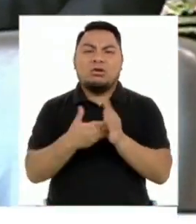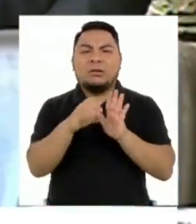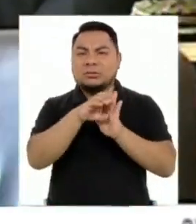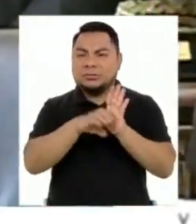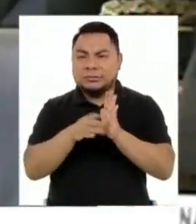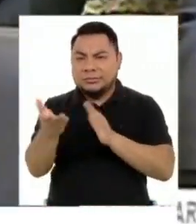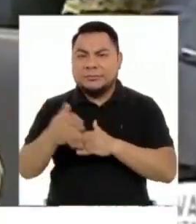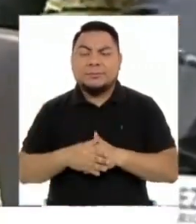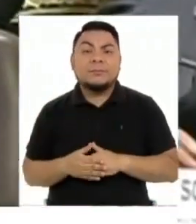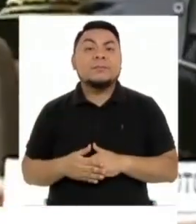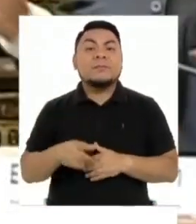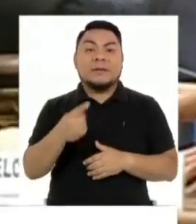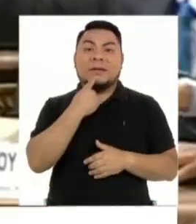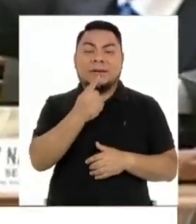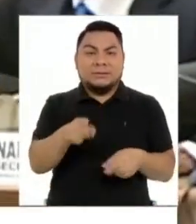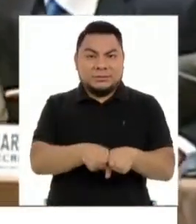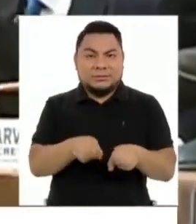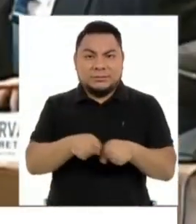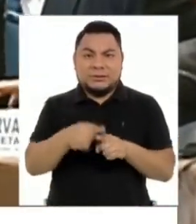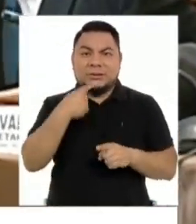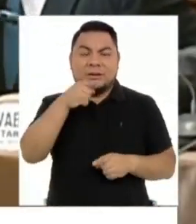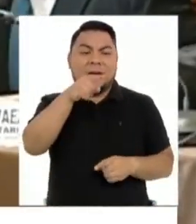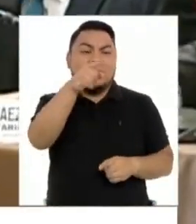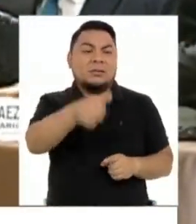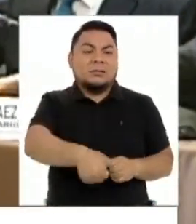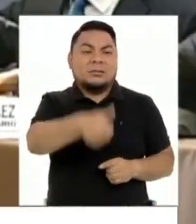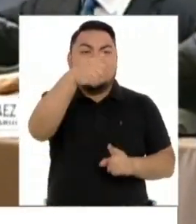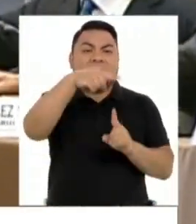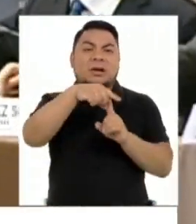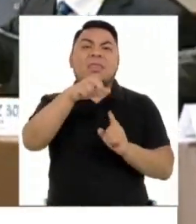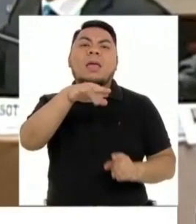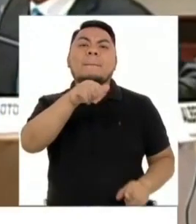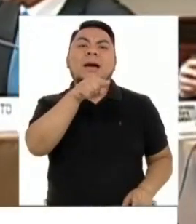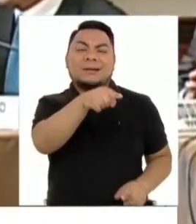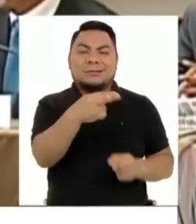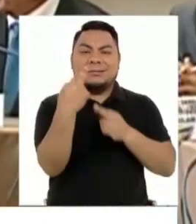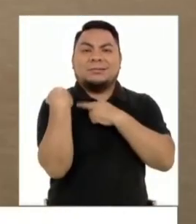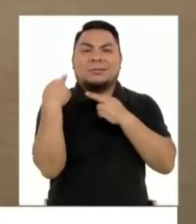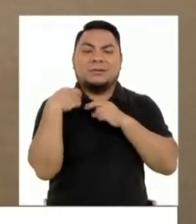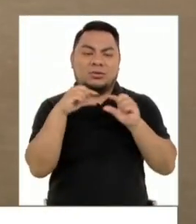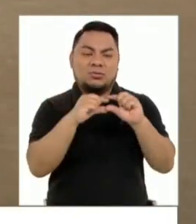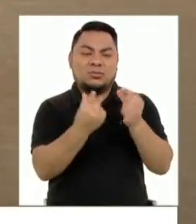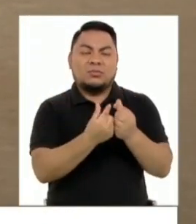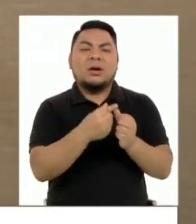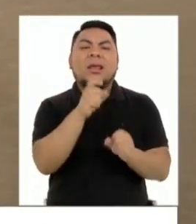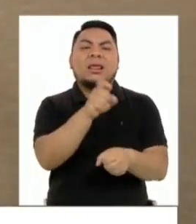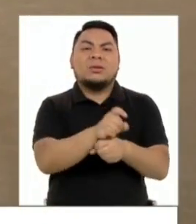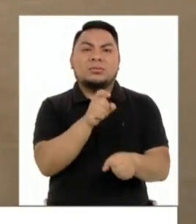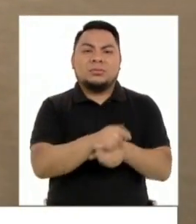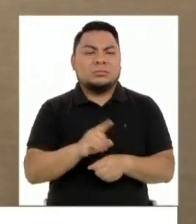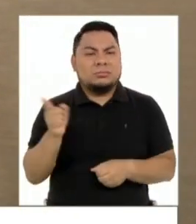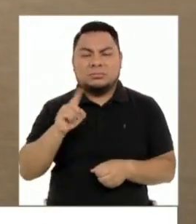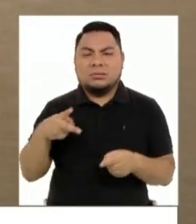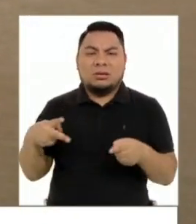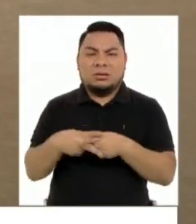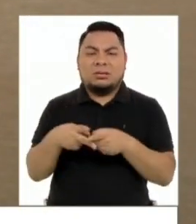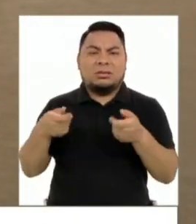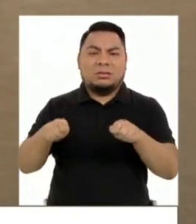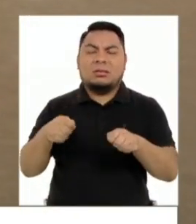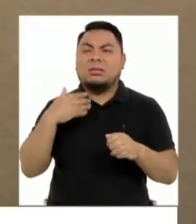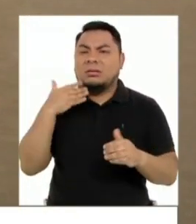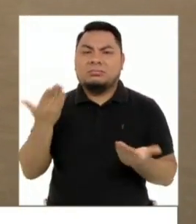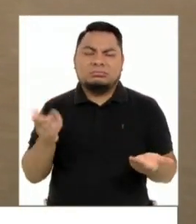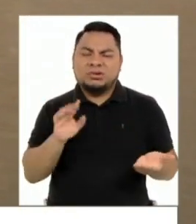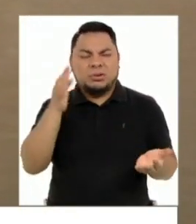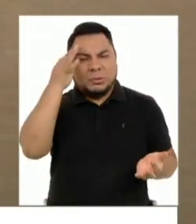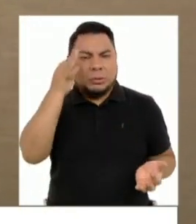inconstitucionales. Finalmente consideró que la designación de Tamara Reimborgo como presidenta de la Comisión de Educación no afectará la política de igualdad de género.